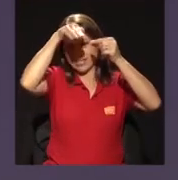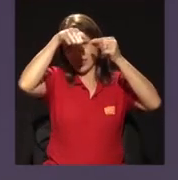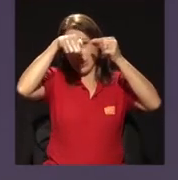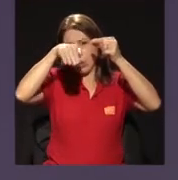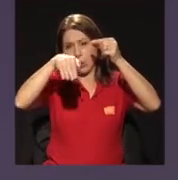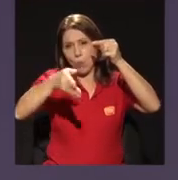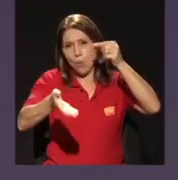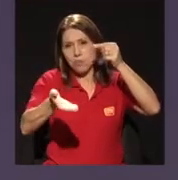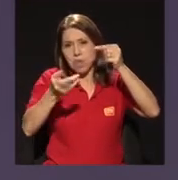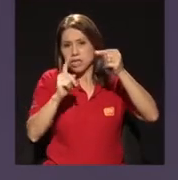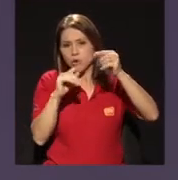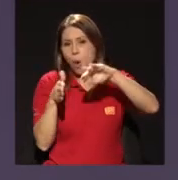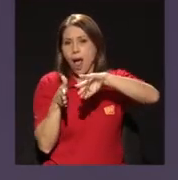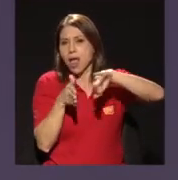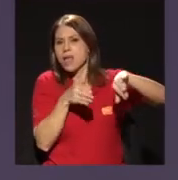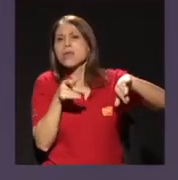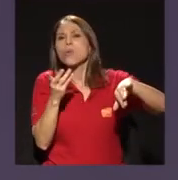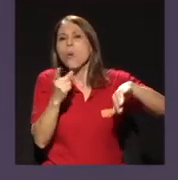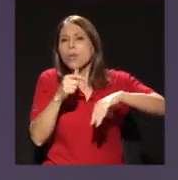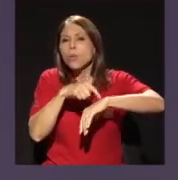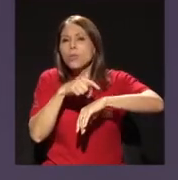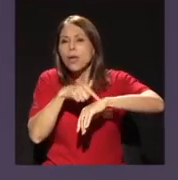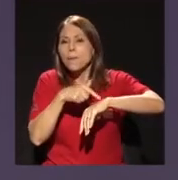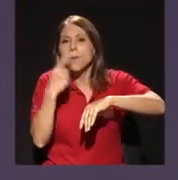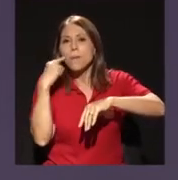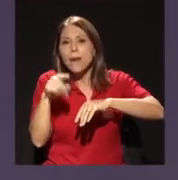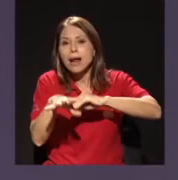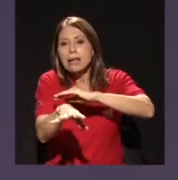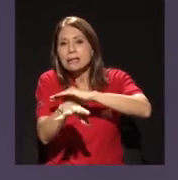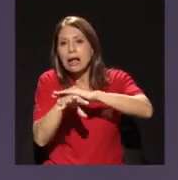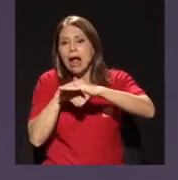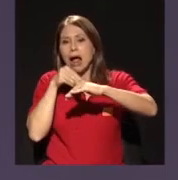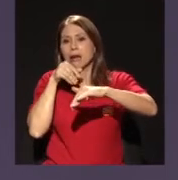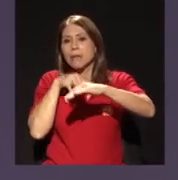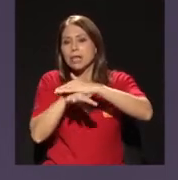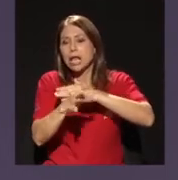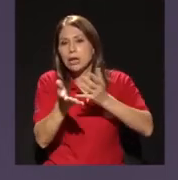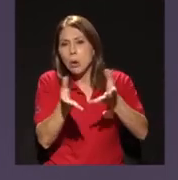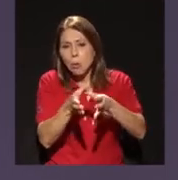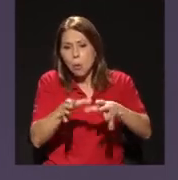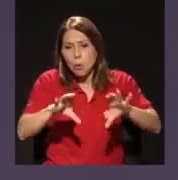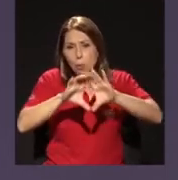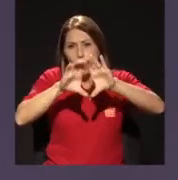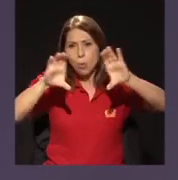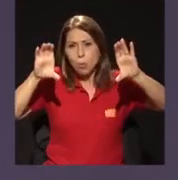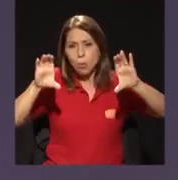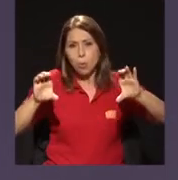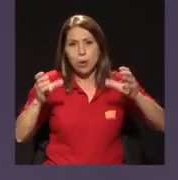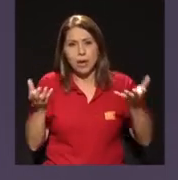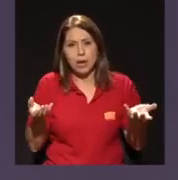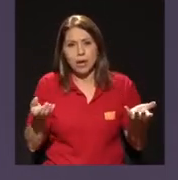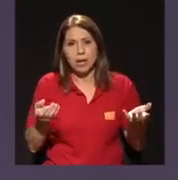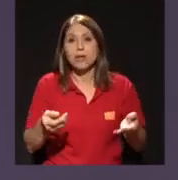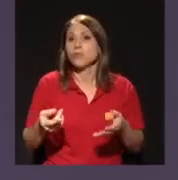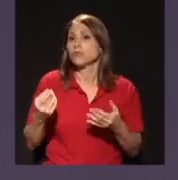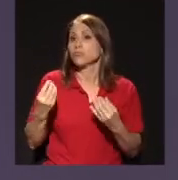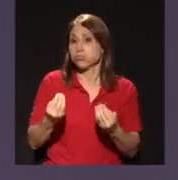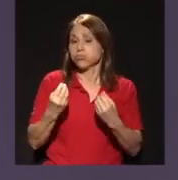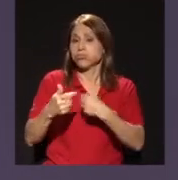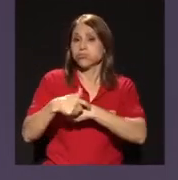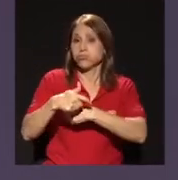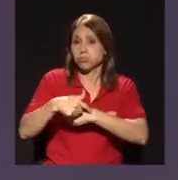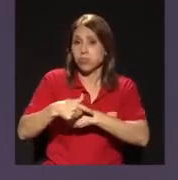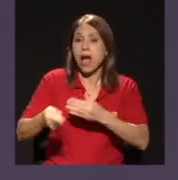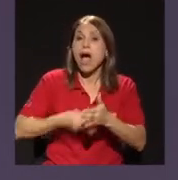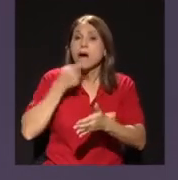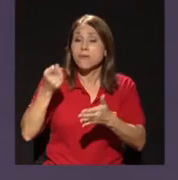Bastante. ¿Qué podría ser? A veces podemos durar hasta un día completo, ¿verdad? Por